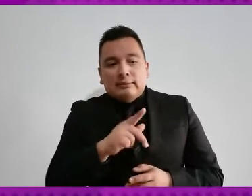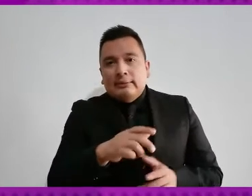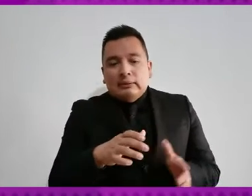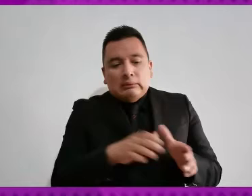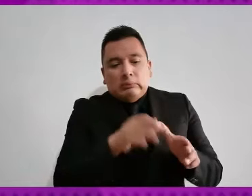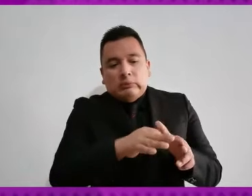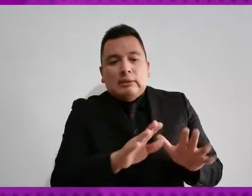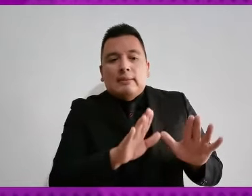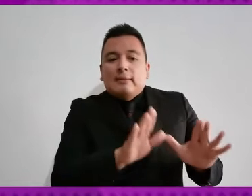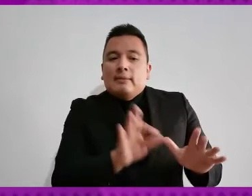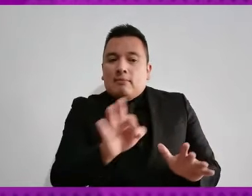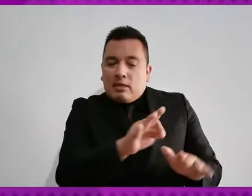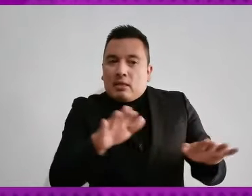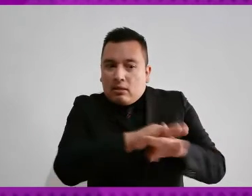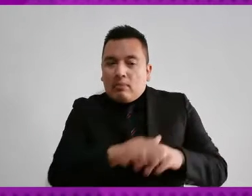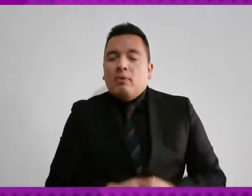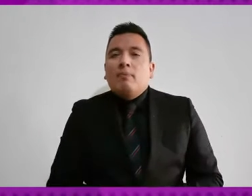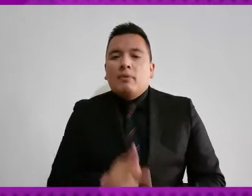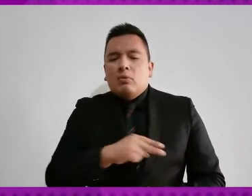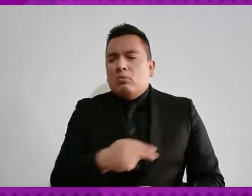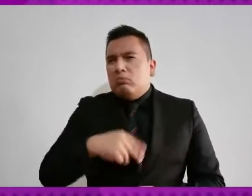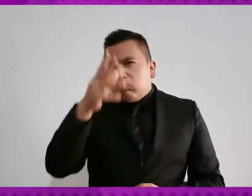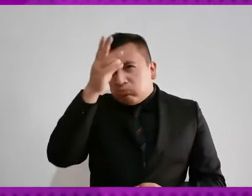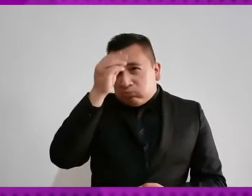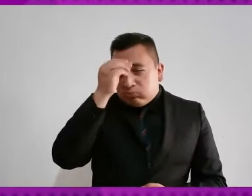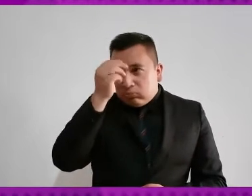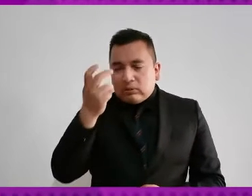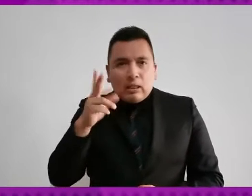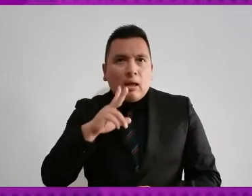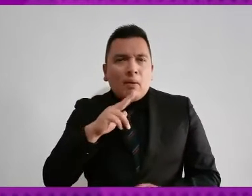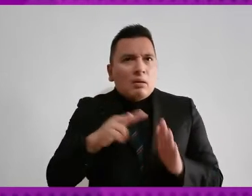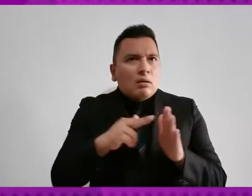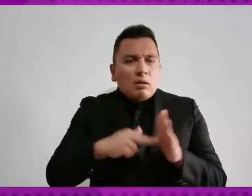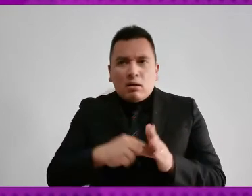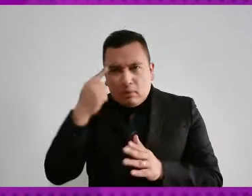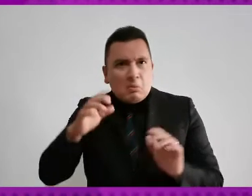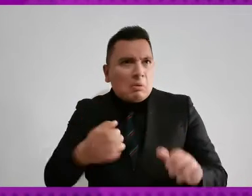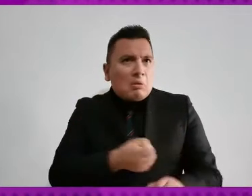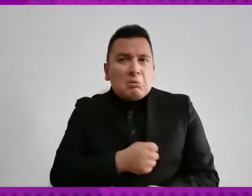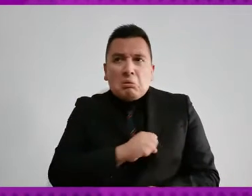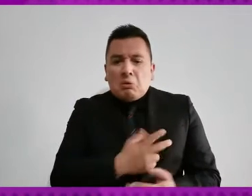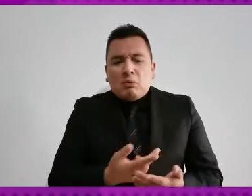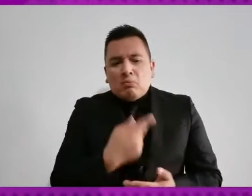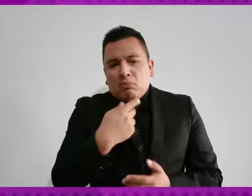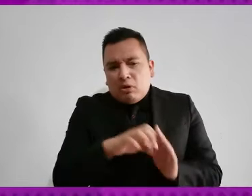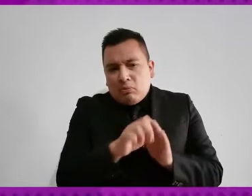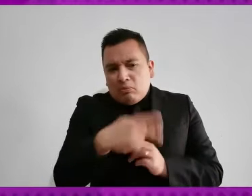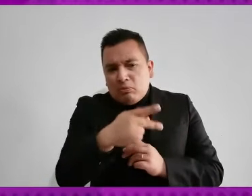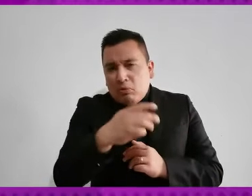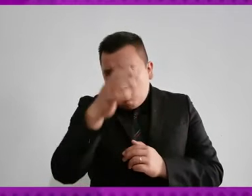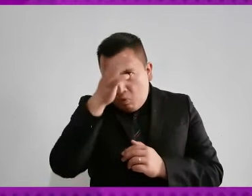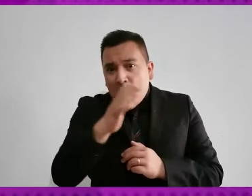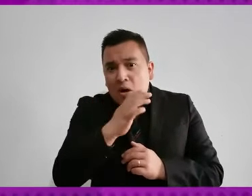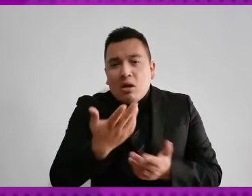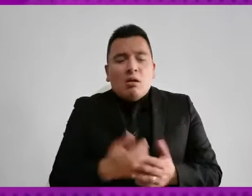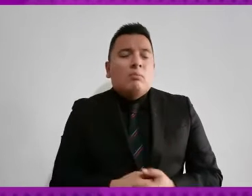procesos locales en el ámbito de las medidas sanitarias que en su conjunto trabajamos, tanto ustedes, en el caso de Coahuila,